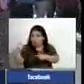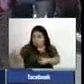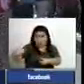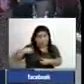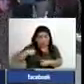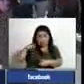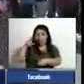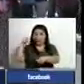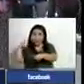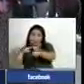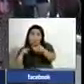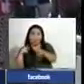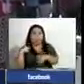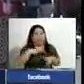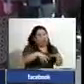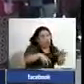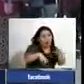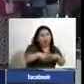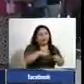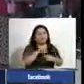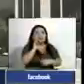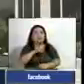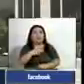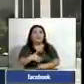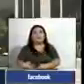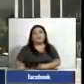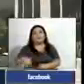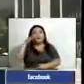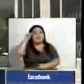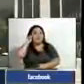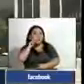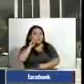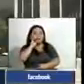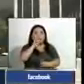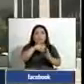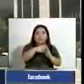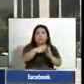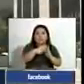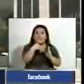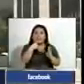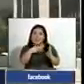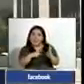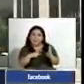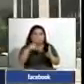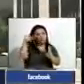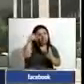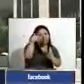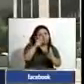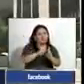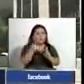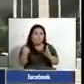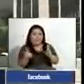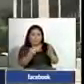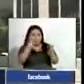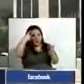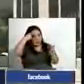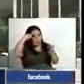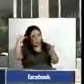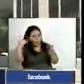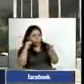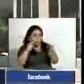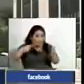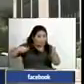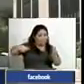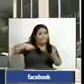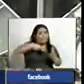los fondos. Según el presidente de la República, los sujetos habrían recibido instrucciones de líderes políticos, quienes además ofrecieron fuertes sumas